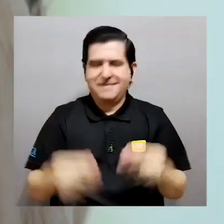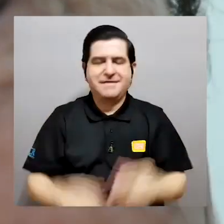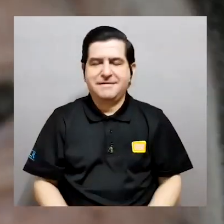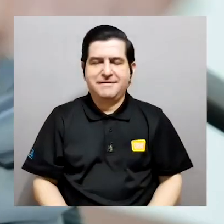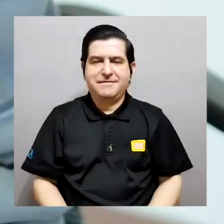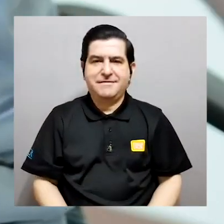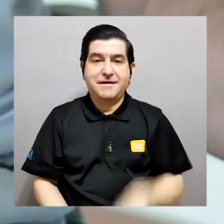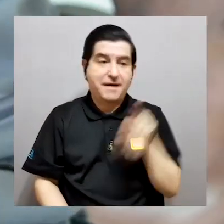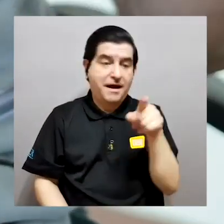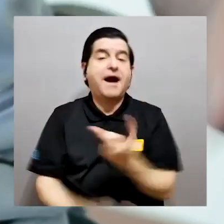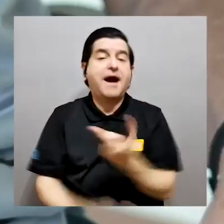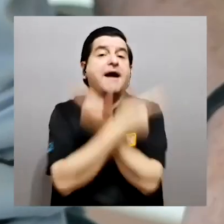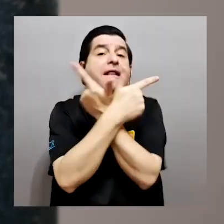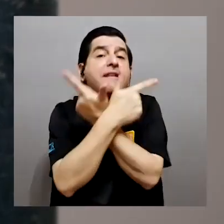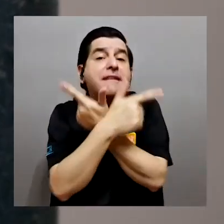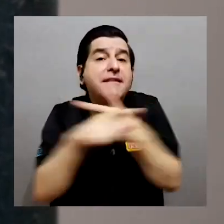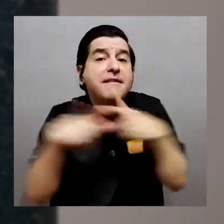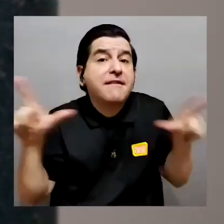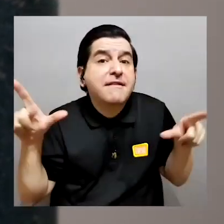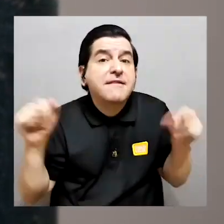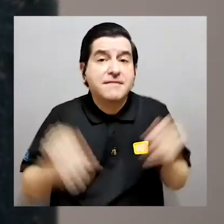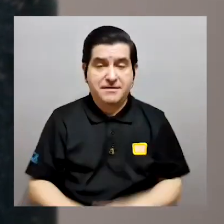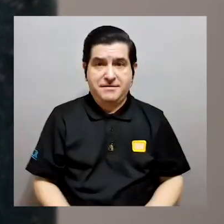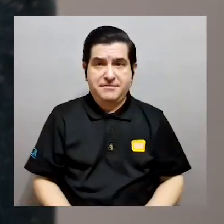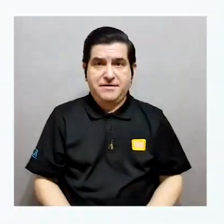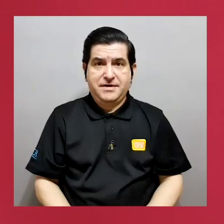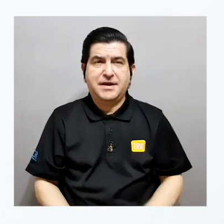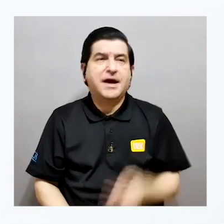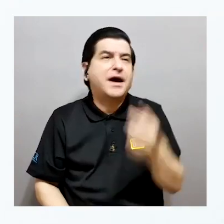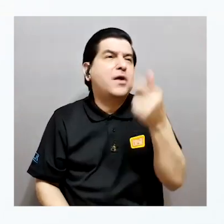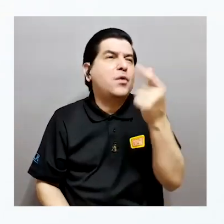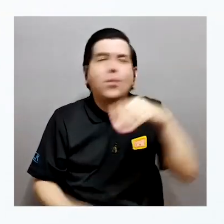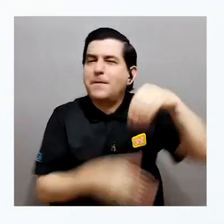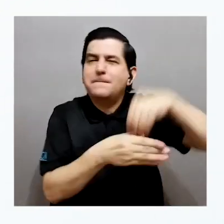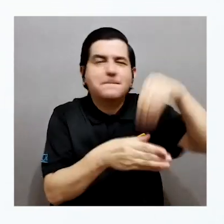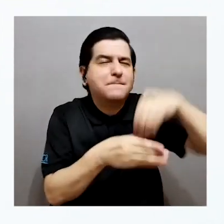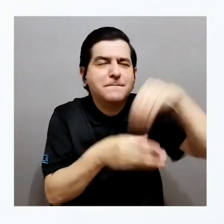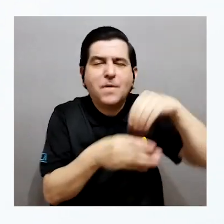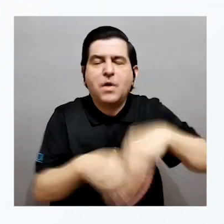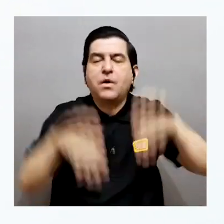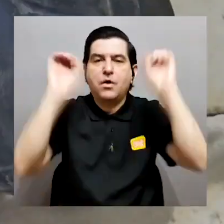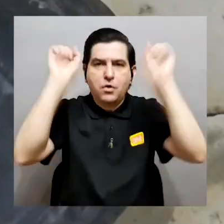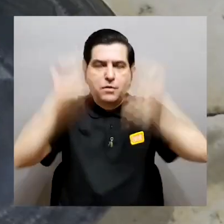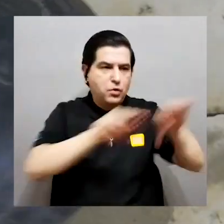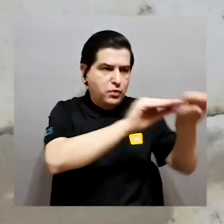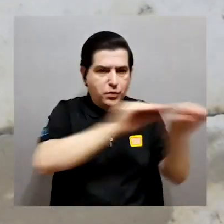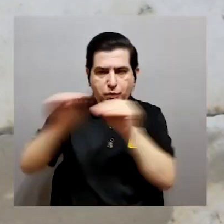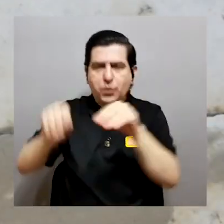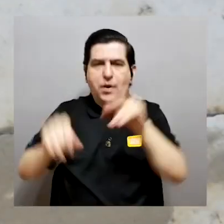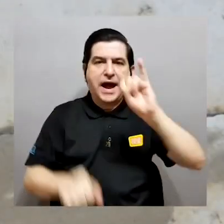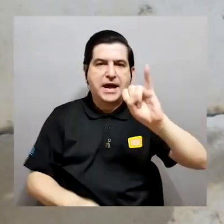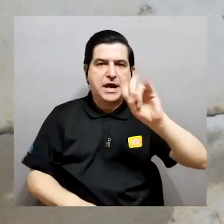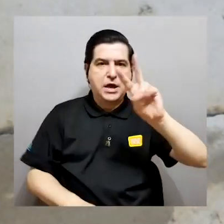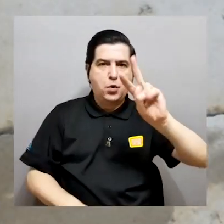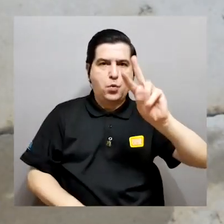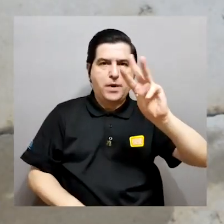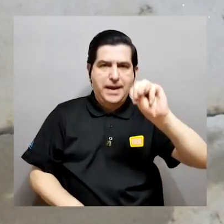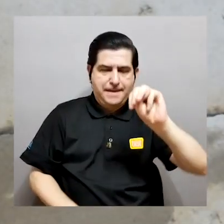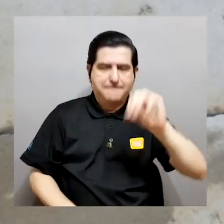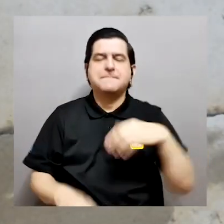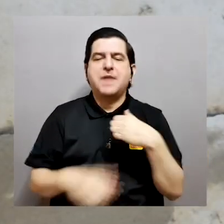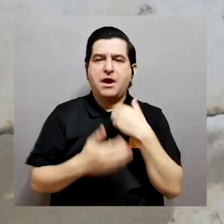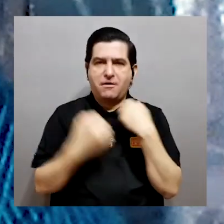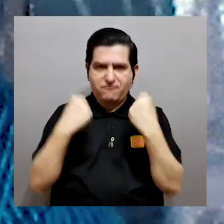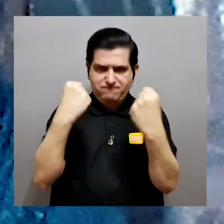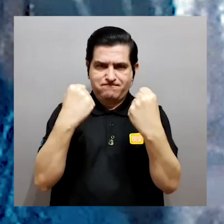y entonces hay que liberar por lo menos un poco de esa contribución para que vaya al IBM, a fortalecer el